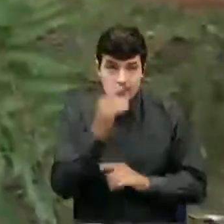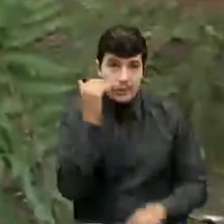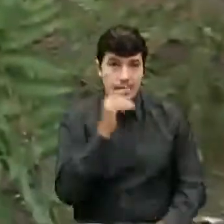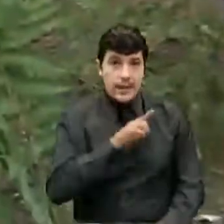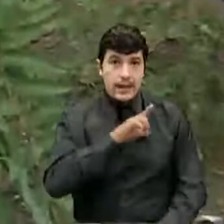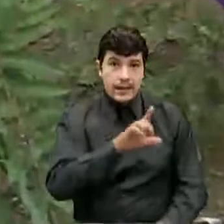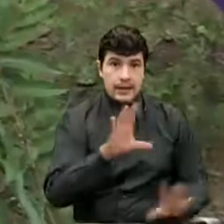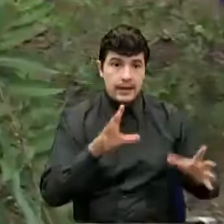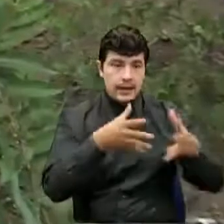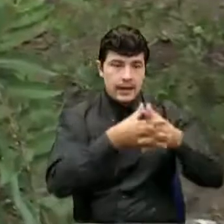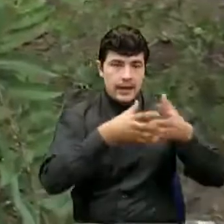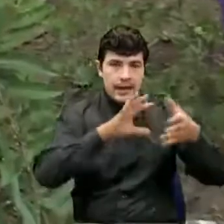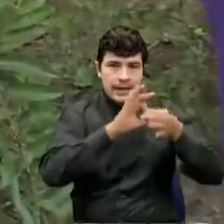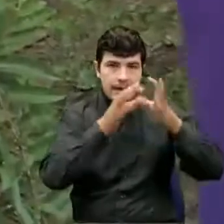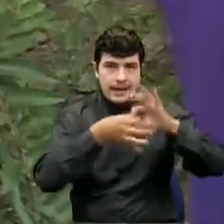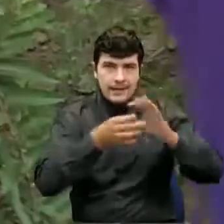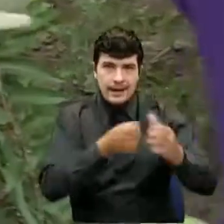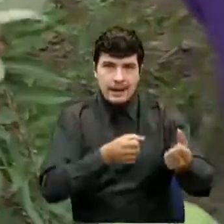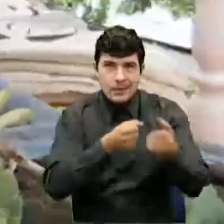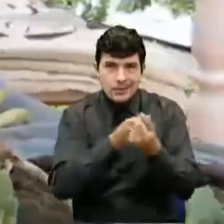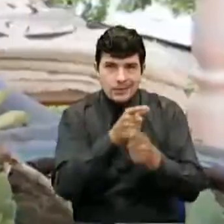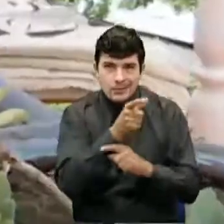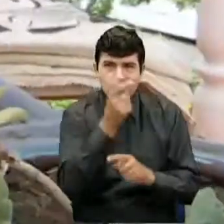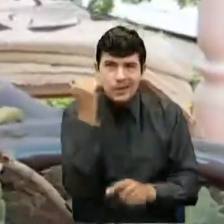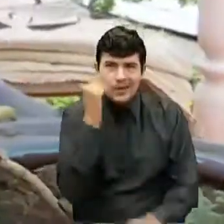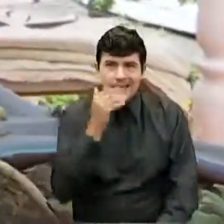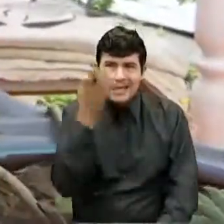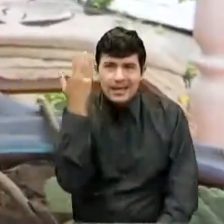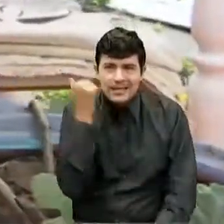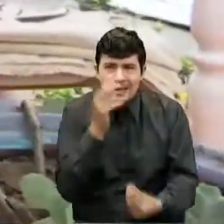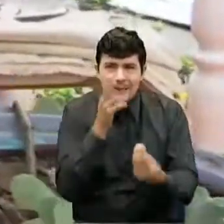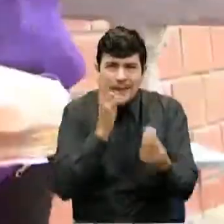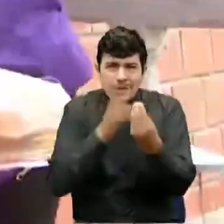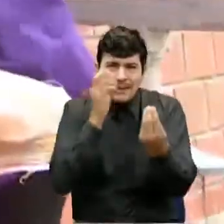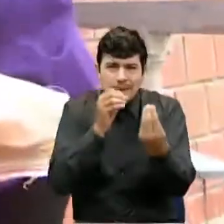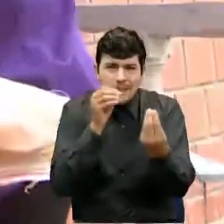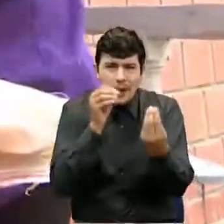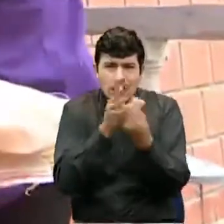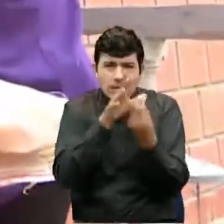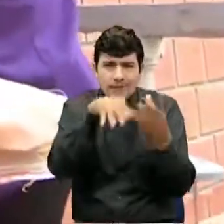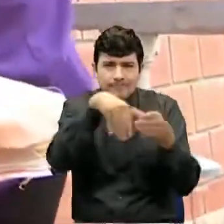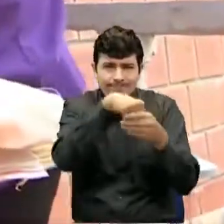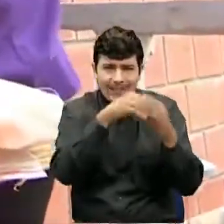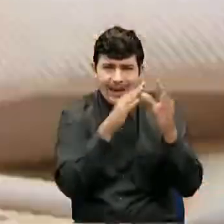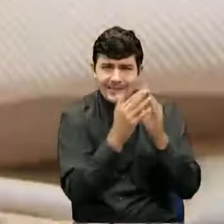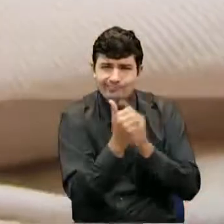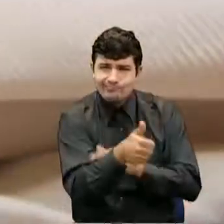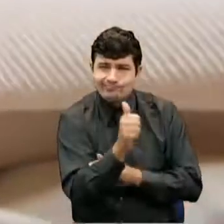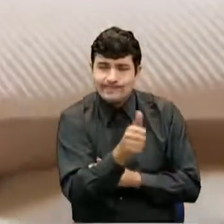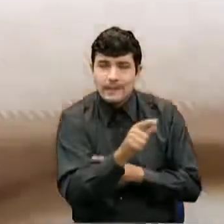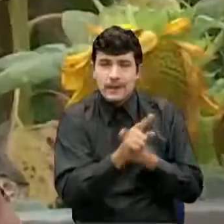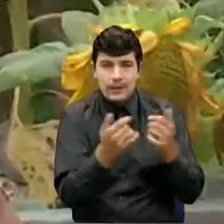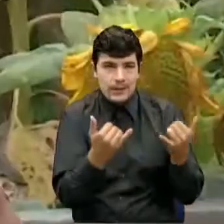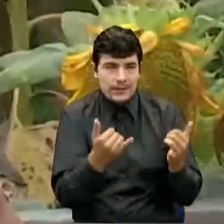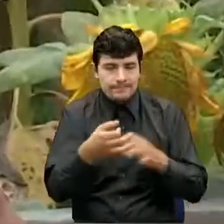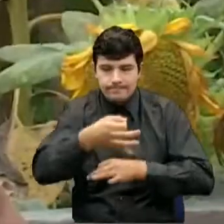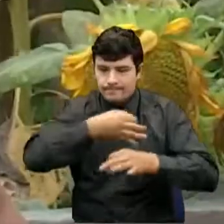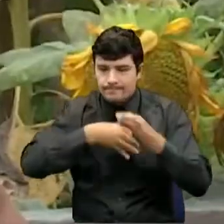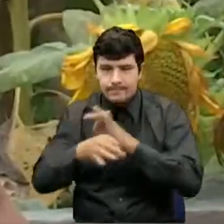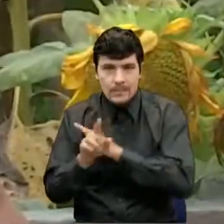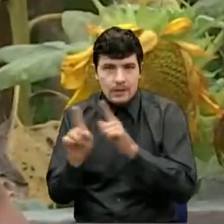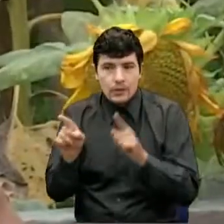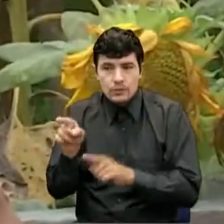víctimas de maltrato intrafamiliar que a través de la elaboración de bolsos y tapabocas tejidos a manos salen adelante con este emprendimiento una idea